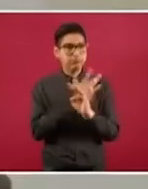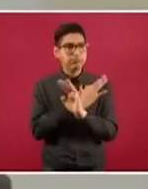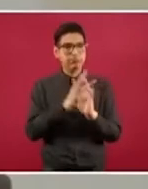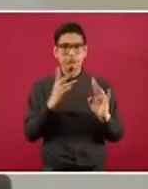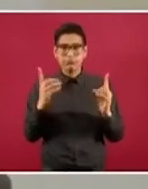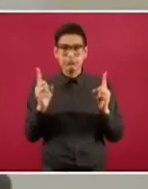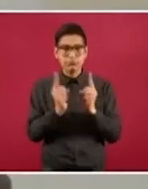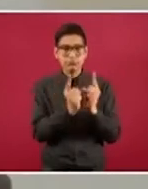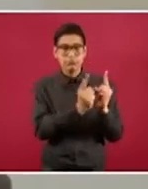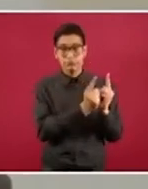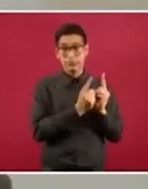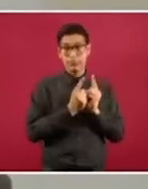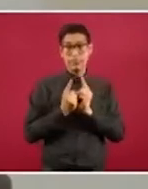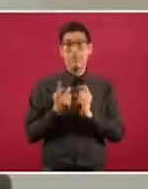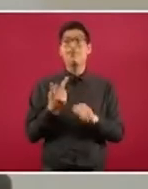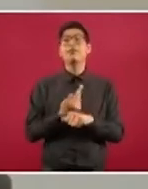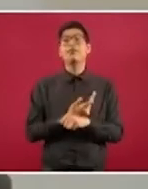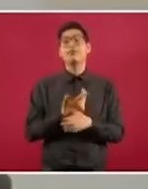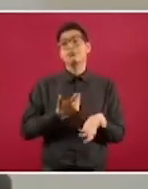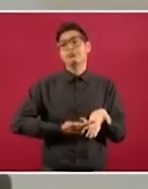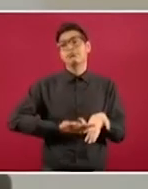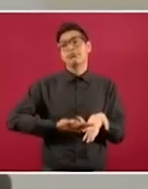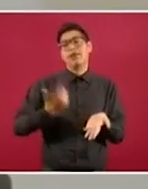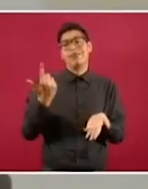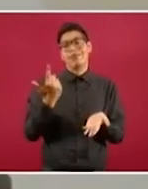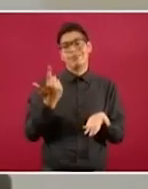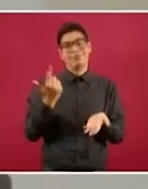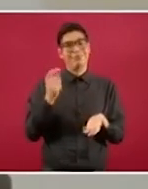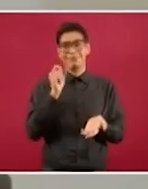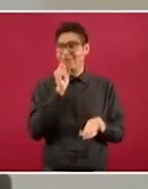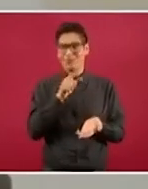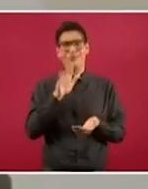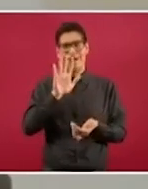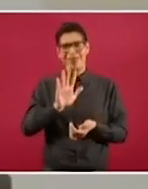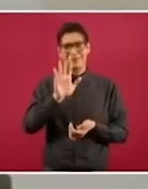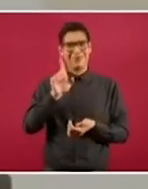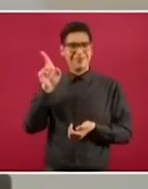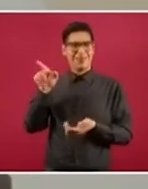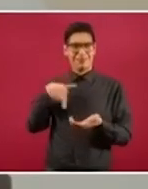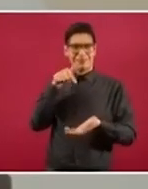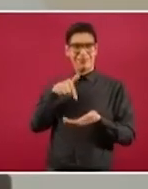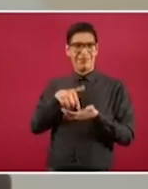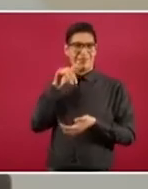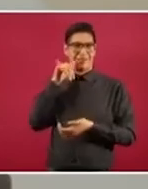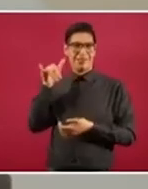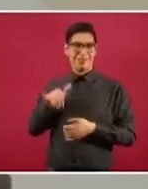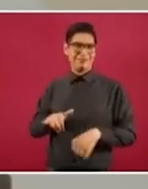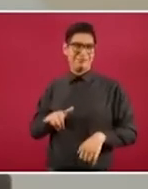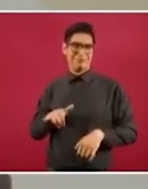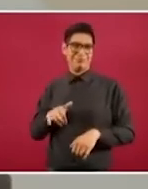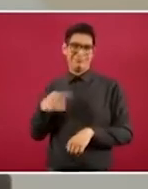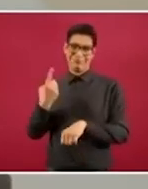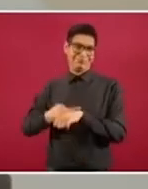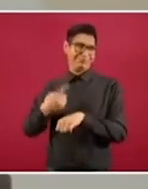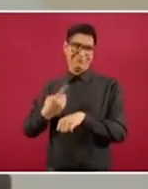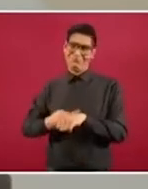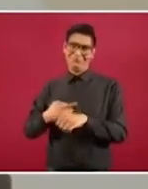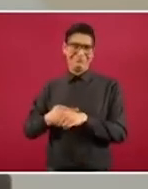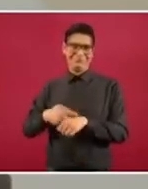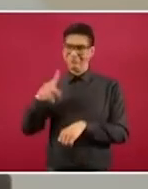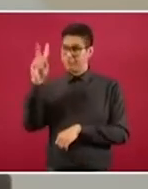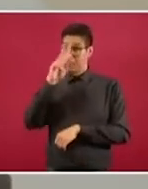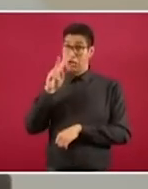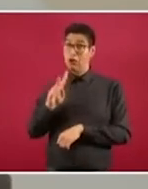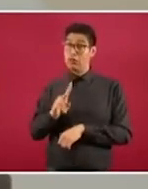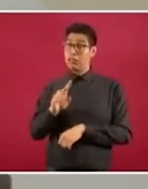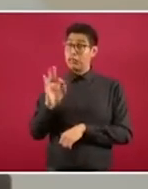muy aguda, creciendo muy rápido como en Italia. Puede indicarse a tiempo y si la sociedad no responde,